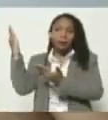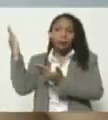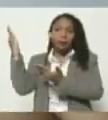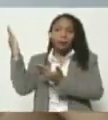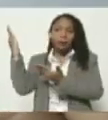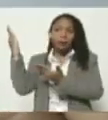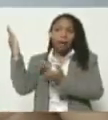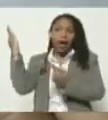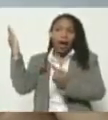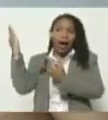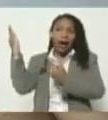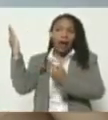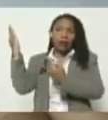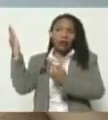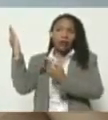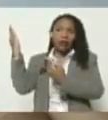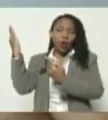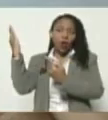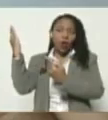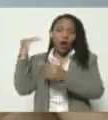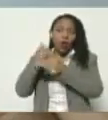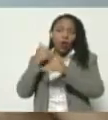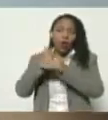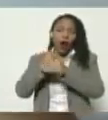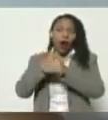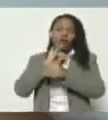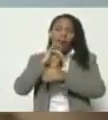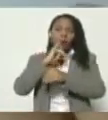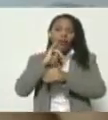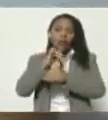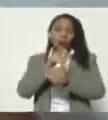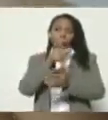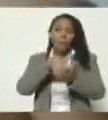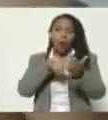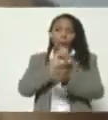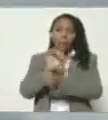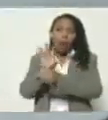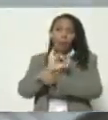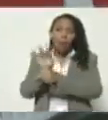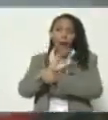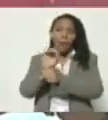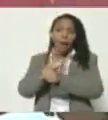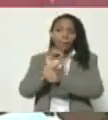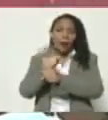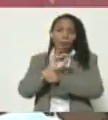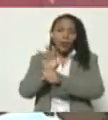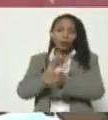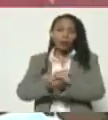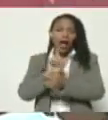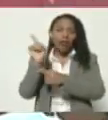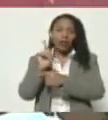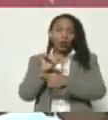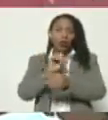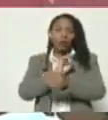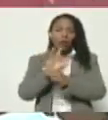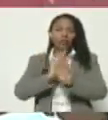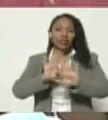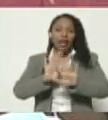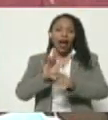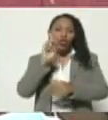esto que se ve aquí es cómo están transmitiendo. Esto que está aquí. ¿Cómo están transmitiendo? Han transmitido ya